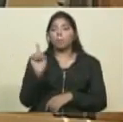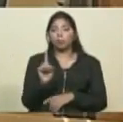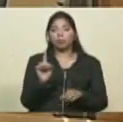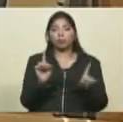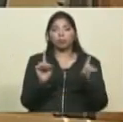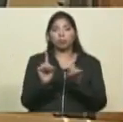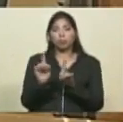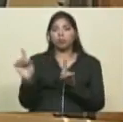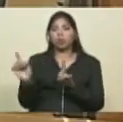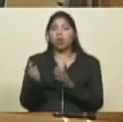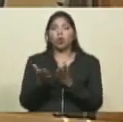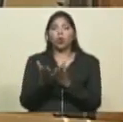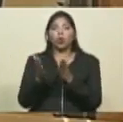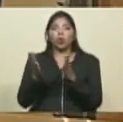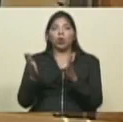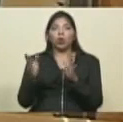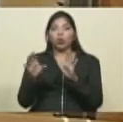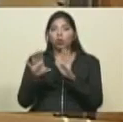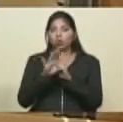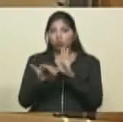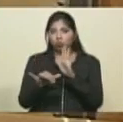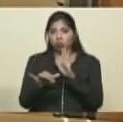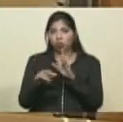las constituyentes. Es todo.